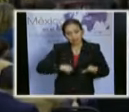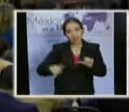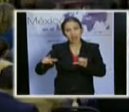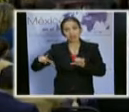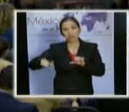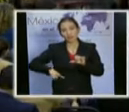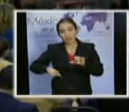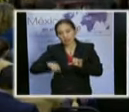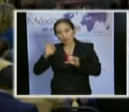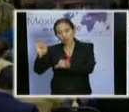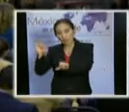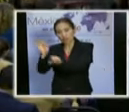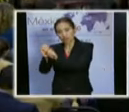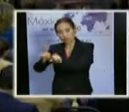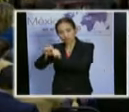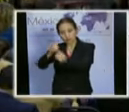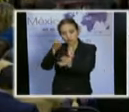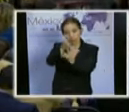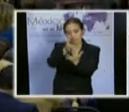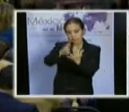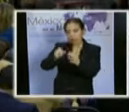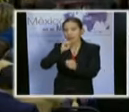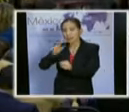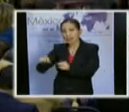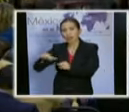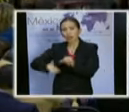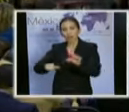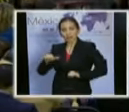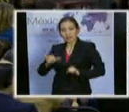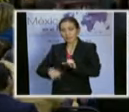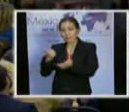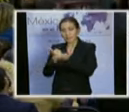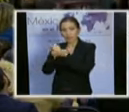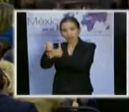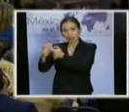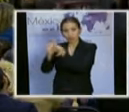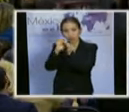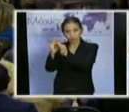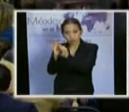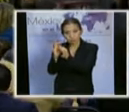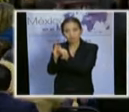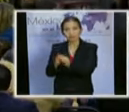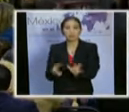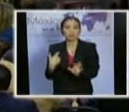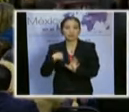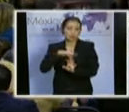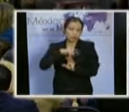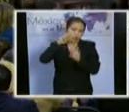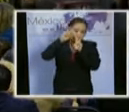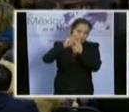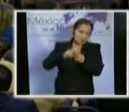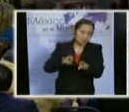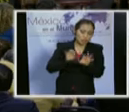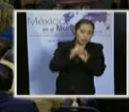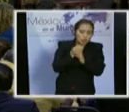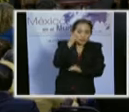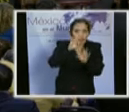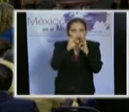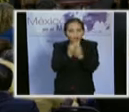de las políticas de protección social, incluida la política de cooperación. Igualmente, estamos analizando también nuevos